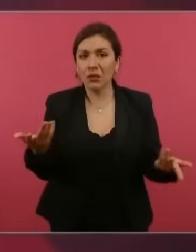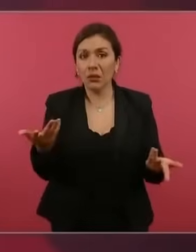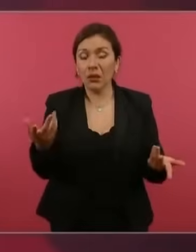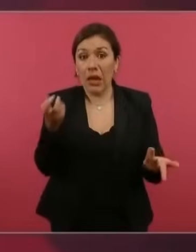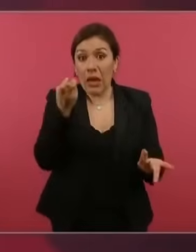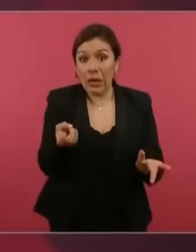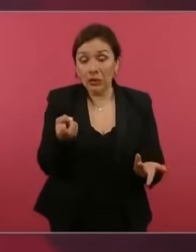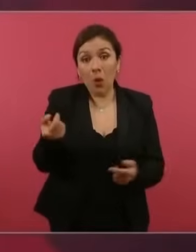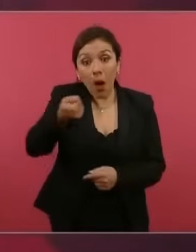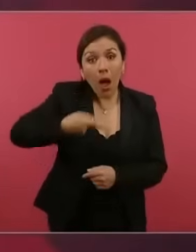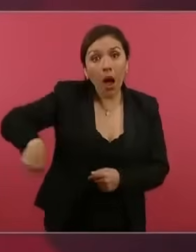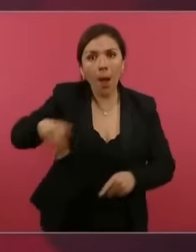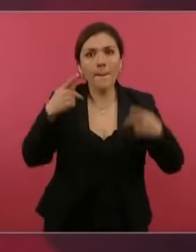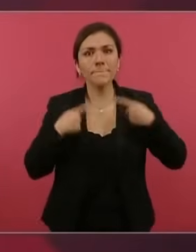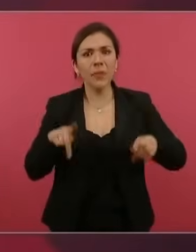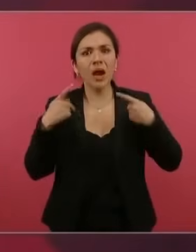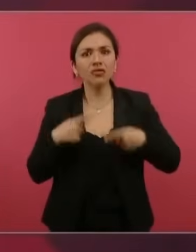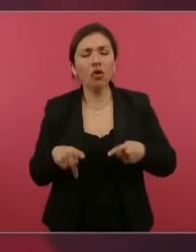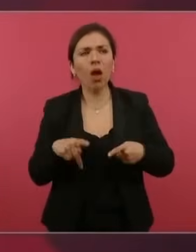juzgue